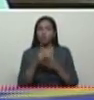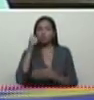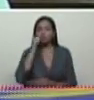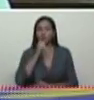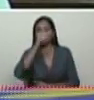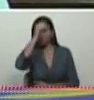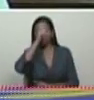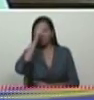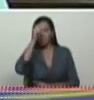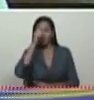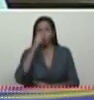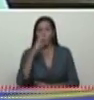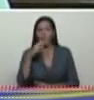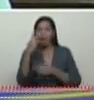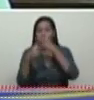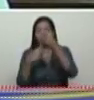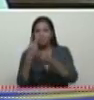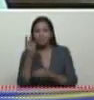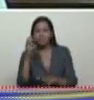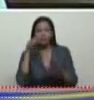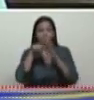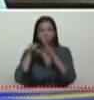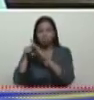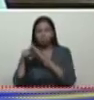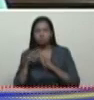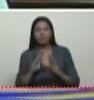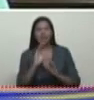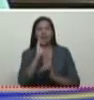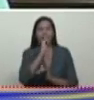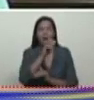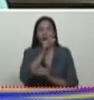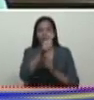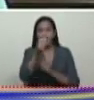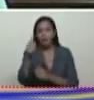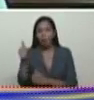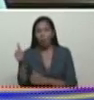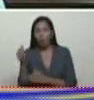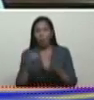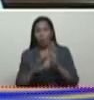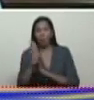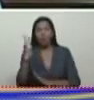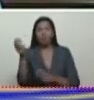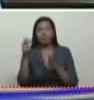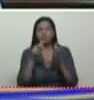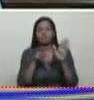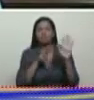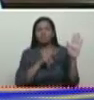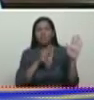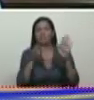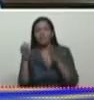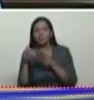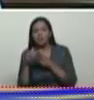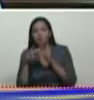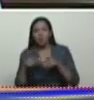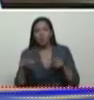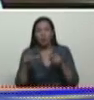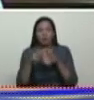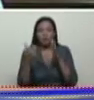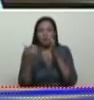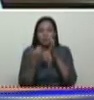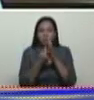domingos, en las visitas casa por casa, se ha ido avanzando. Hay 7.124 puestos de